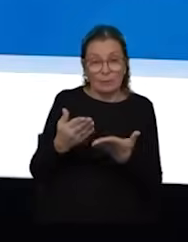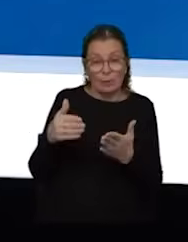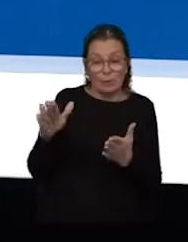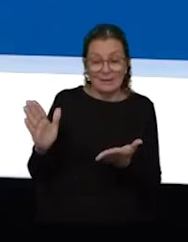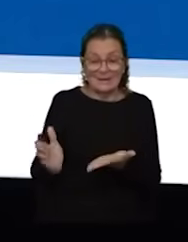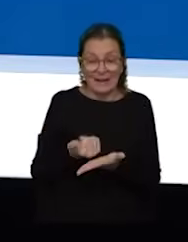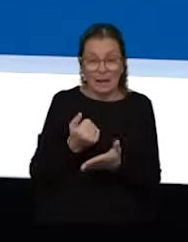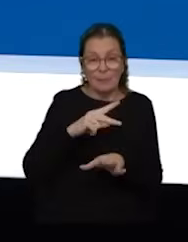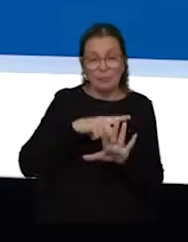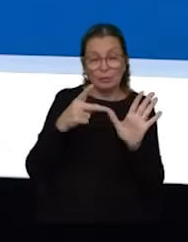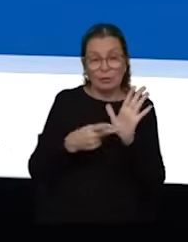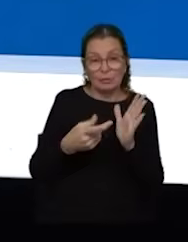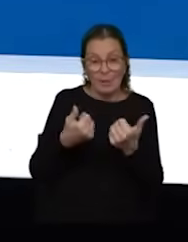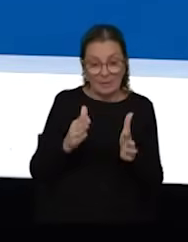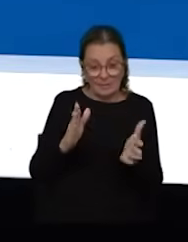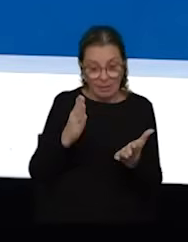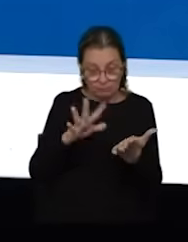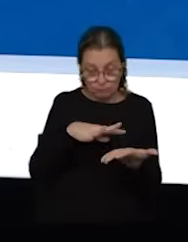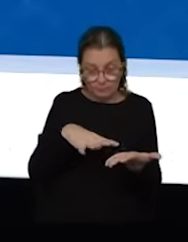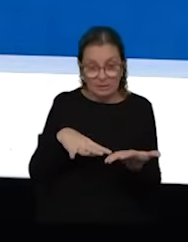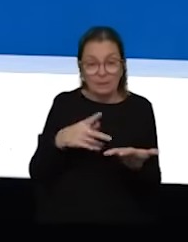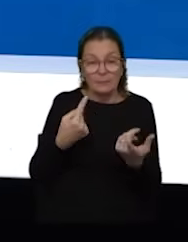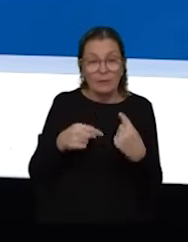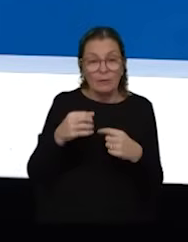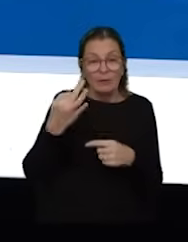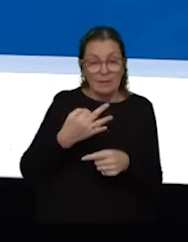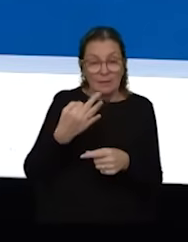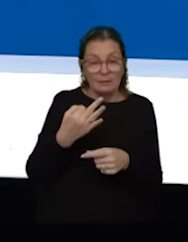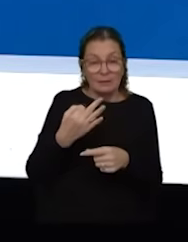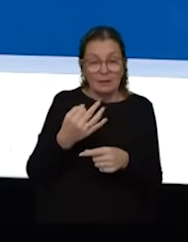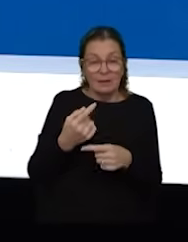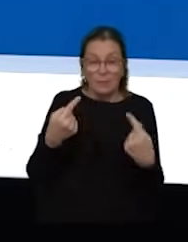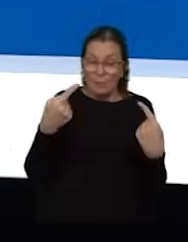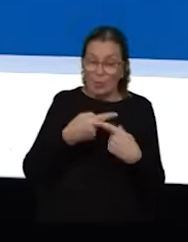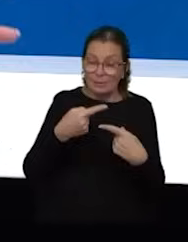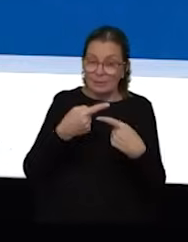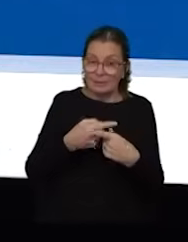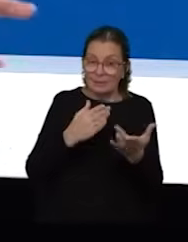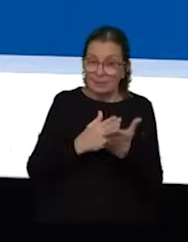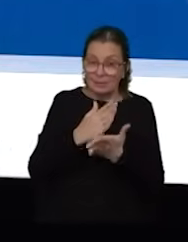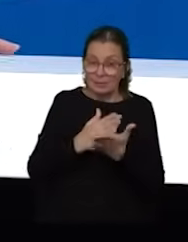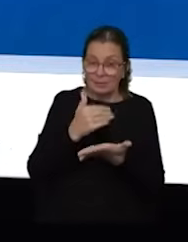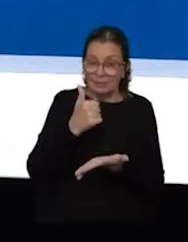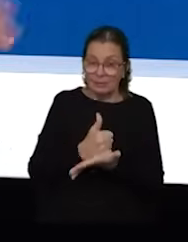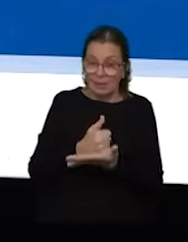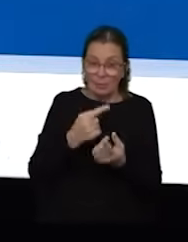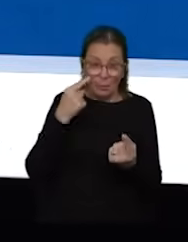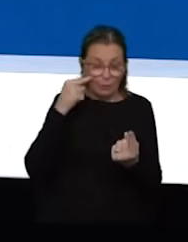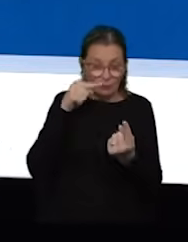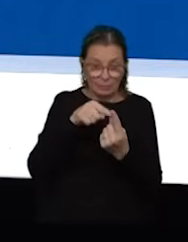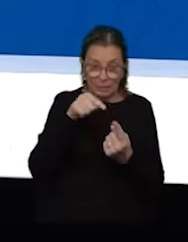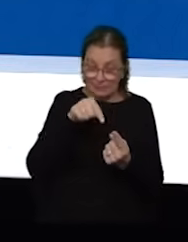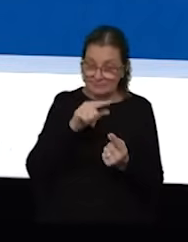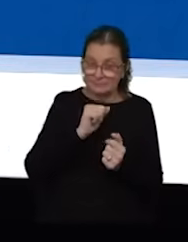ese proyecto y se empieza a tratar pero es cierto que la polémica siempre estuvo centrada ahí